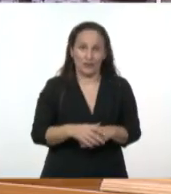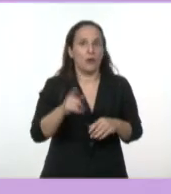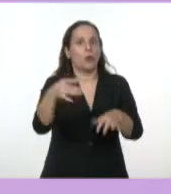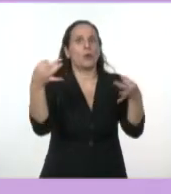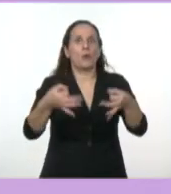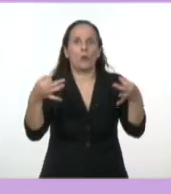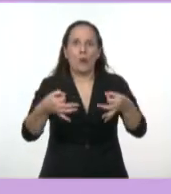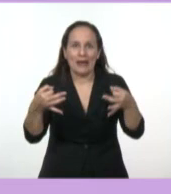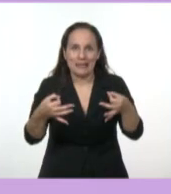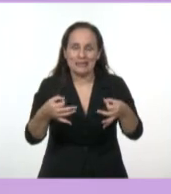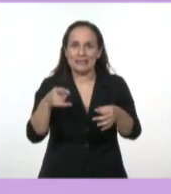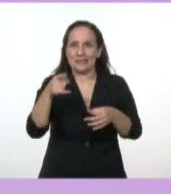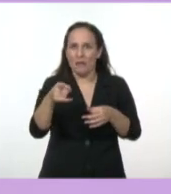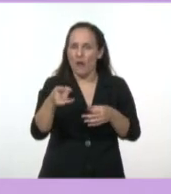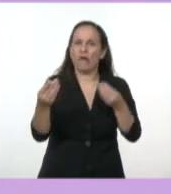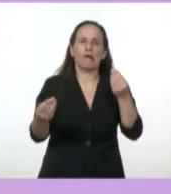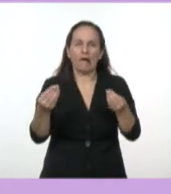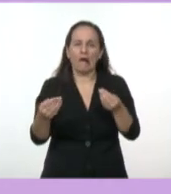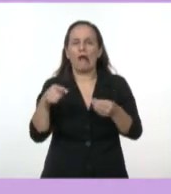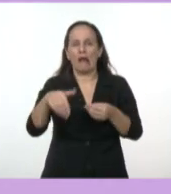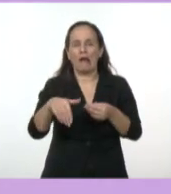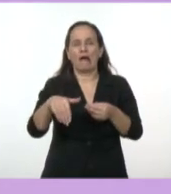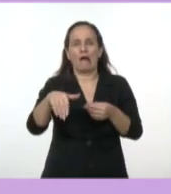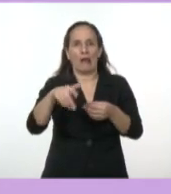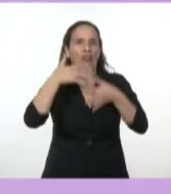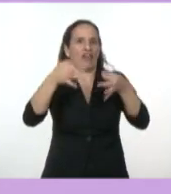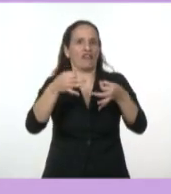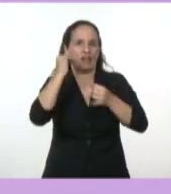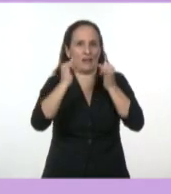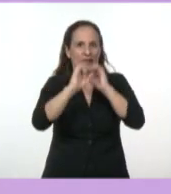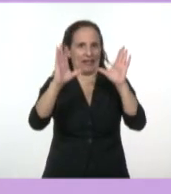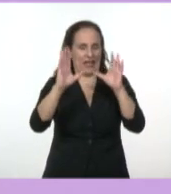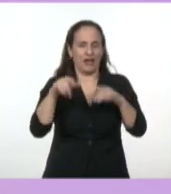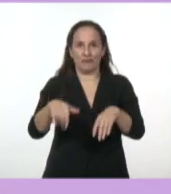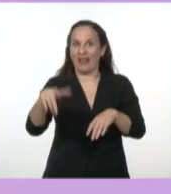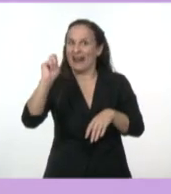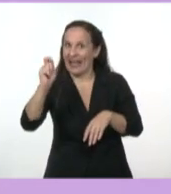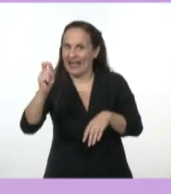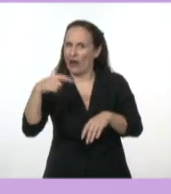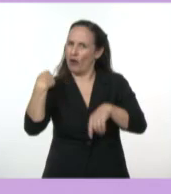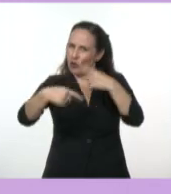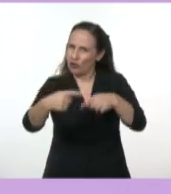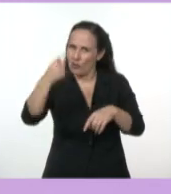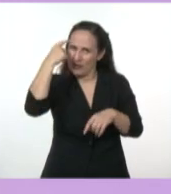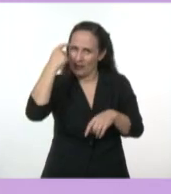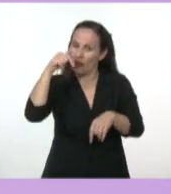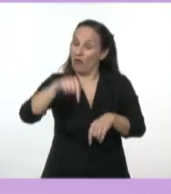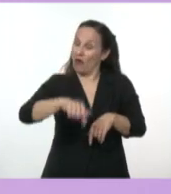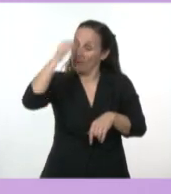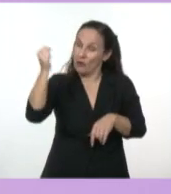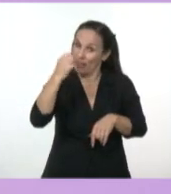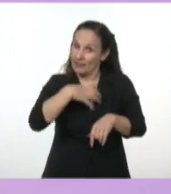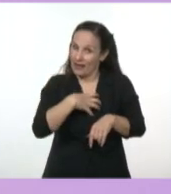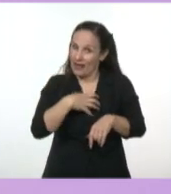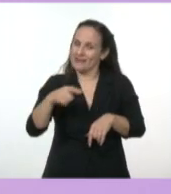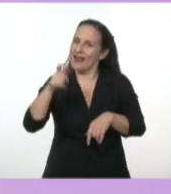definir. No que suceda. Hacemos un recreo y enseguida seguimos aprendiendo, porque es muy importante esta clase de hoy con Juli. Recreo,